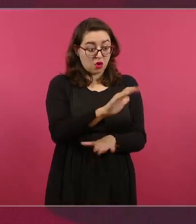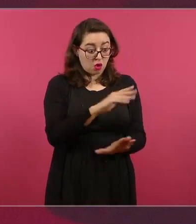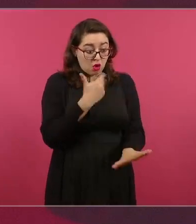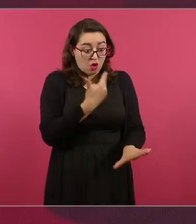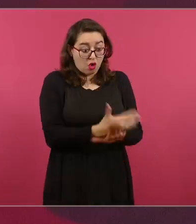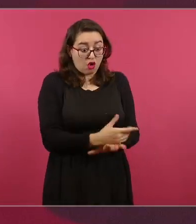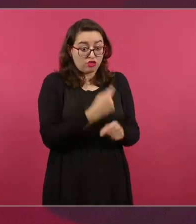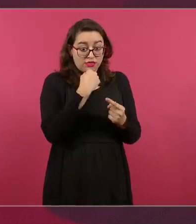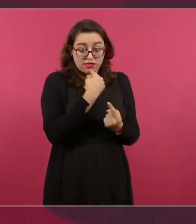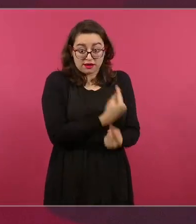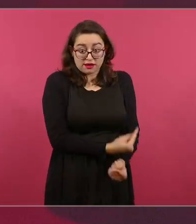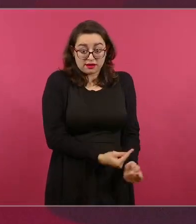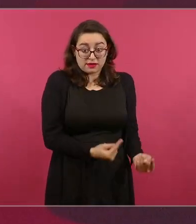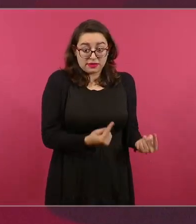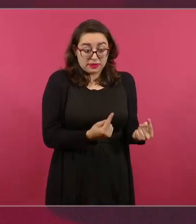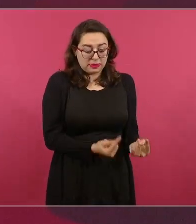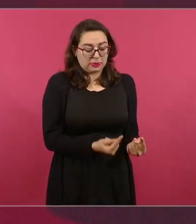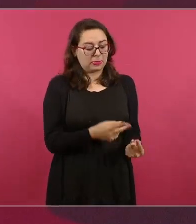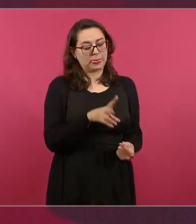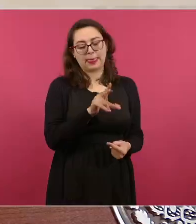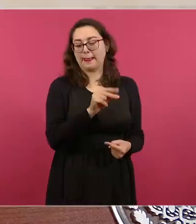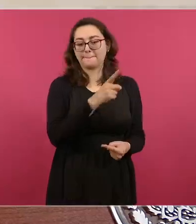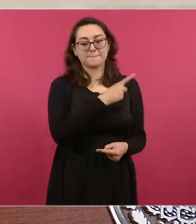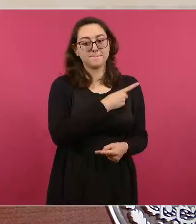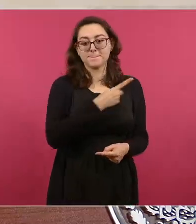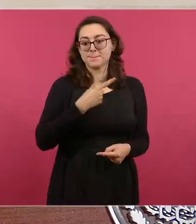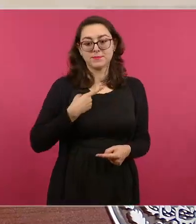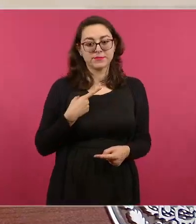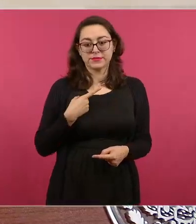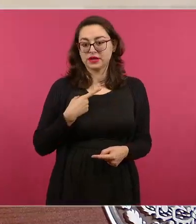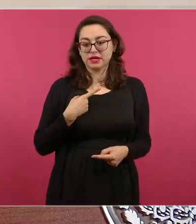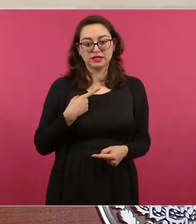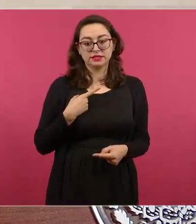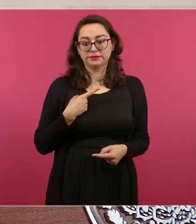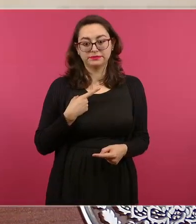pues de la relación